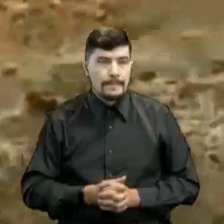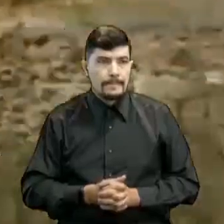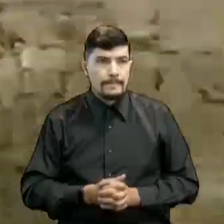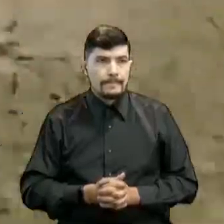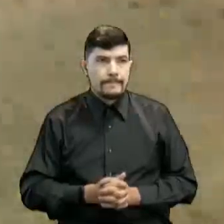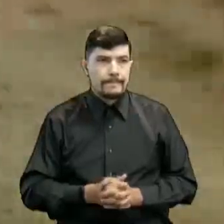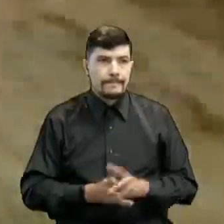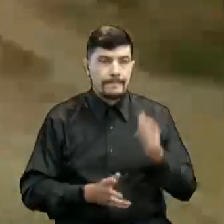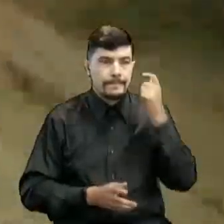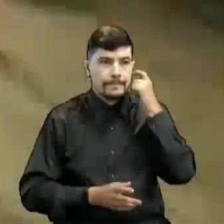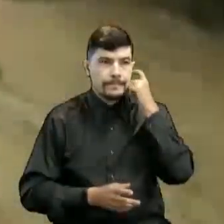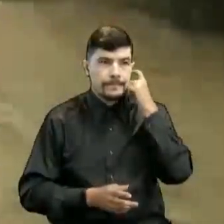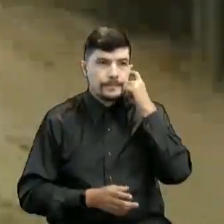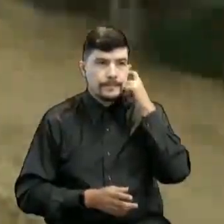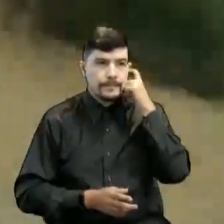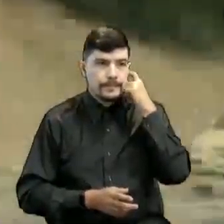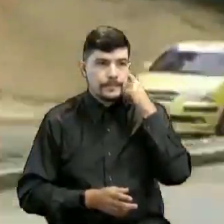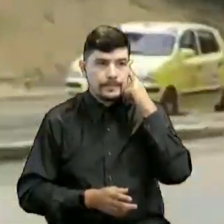lamentablemente.